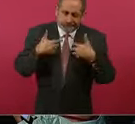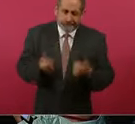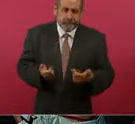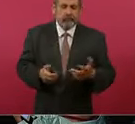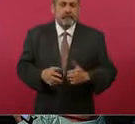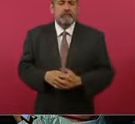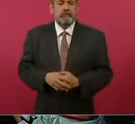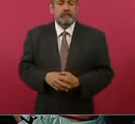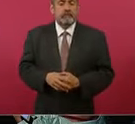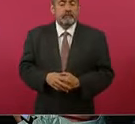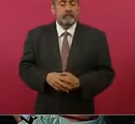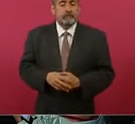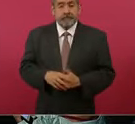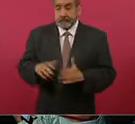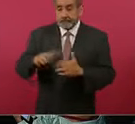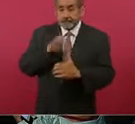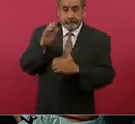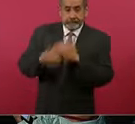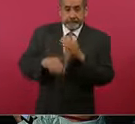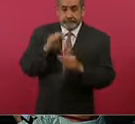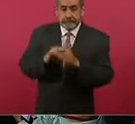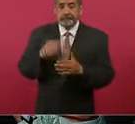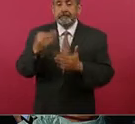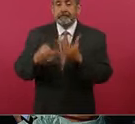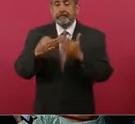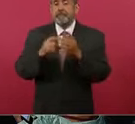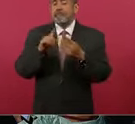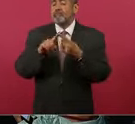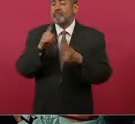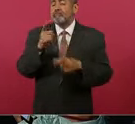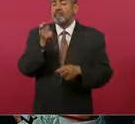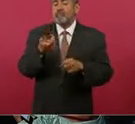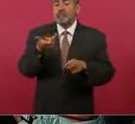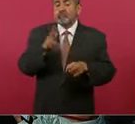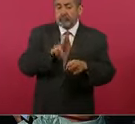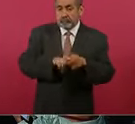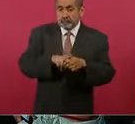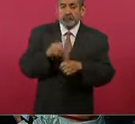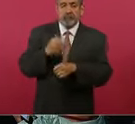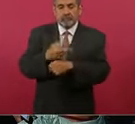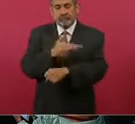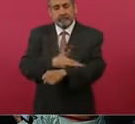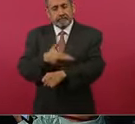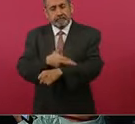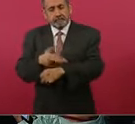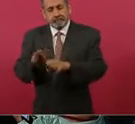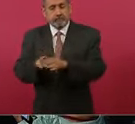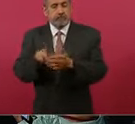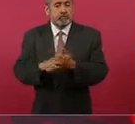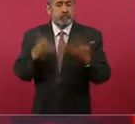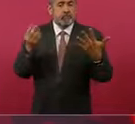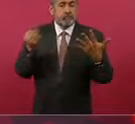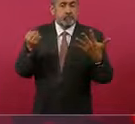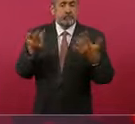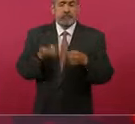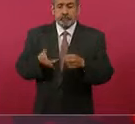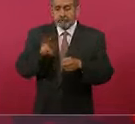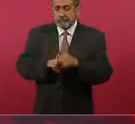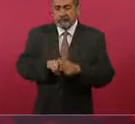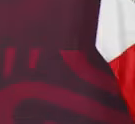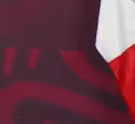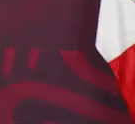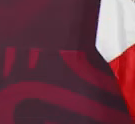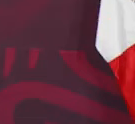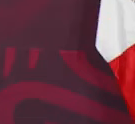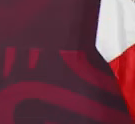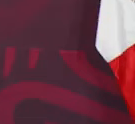todavía no terminamos porque nos queda lo de los hospitales. Estamos en eso. 9 hospitales,